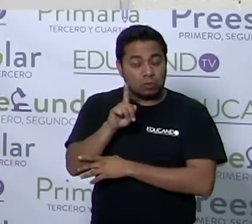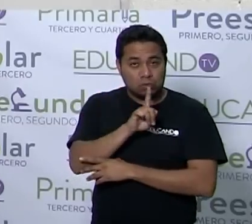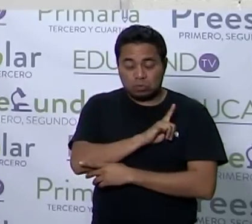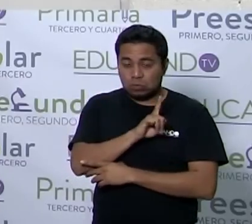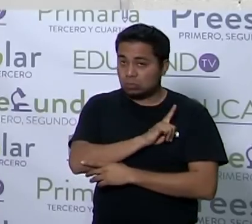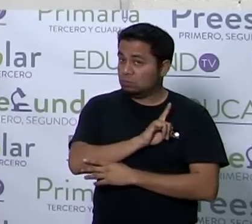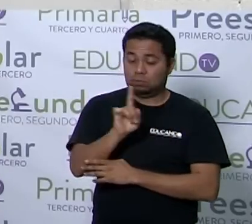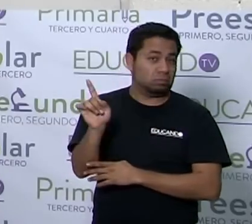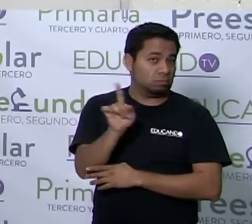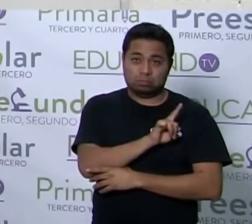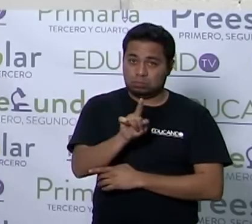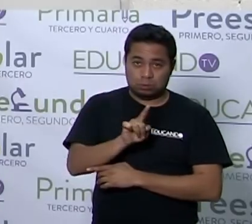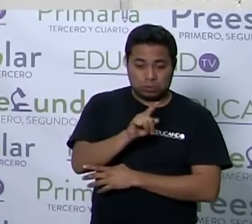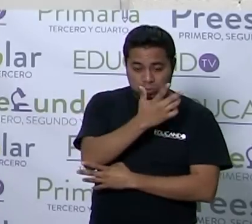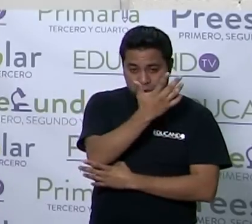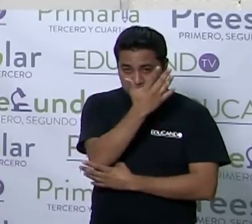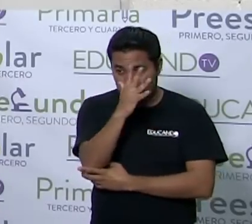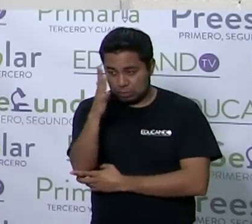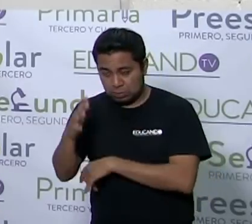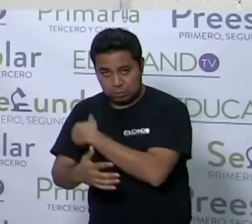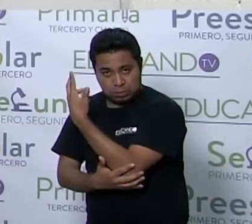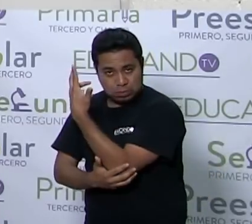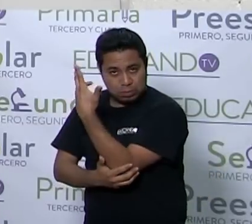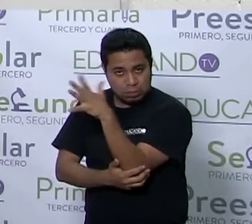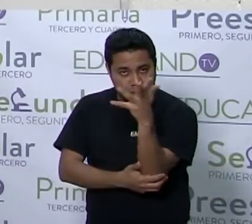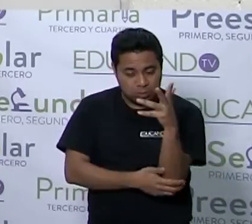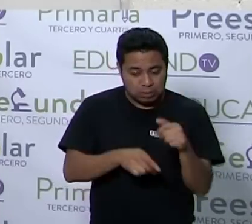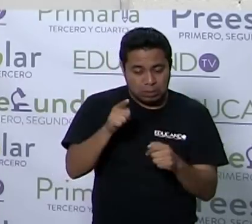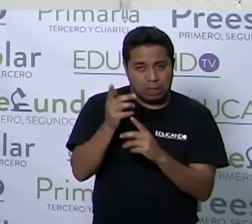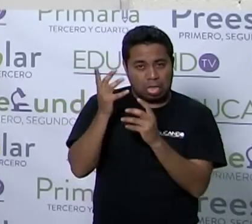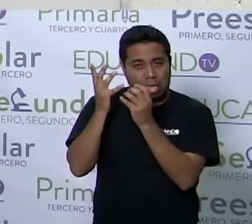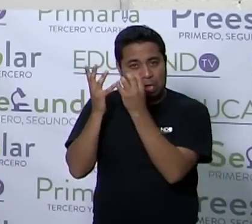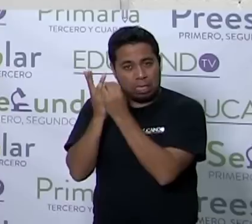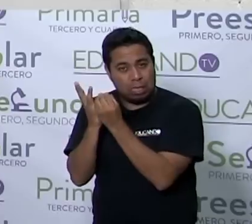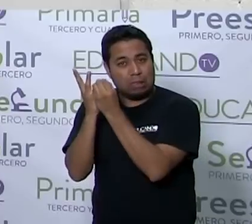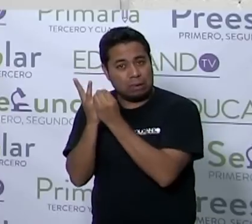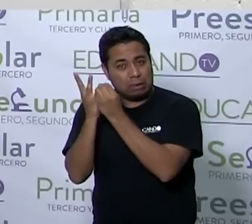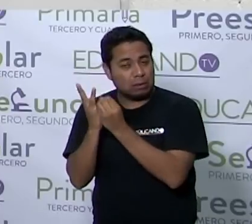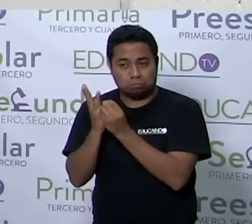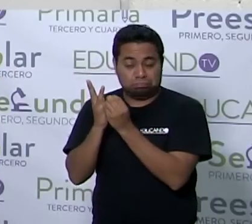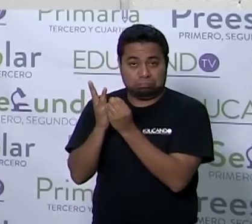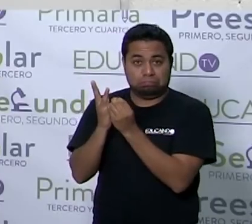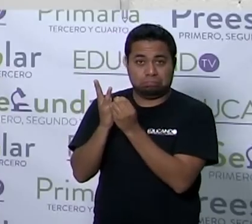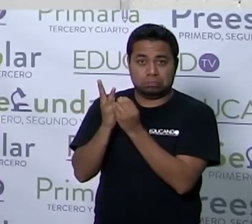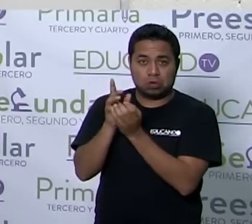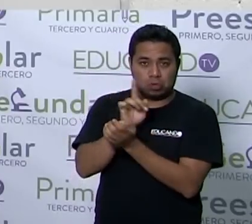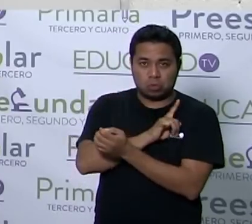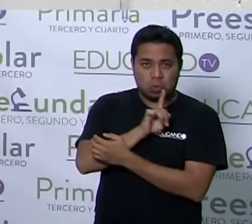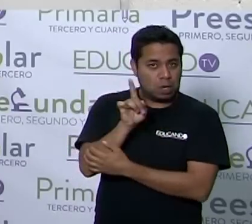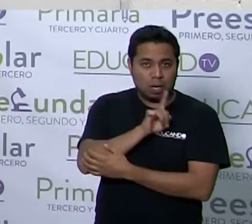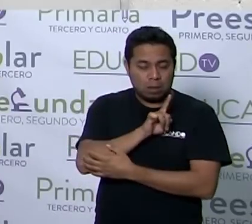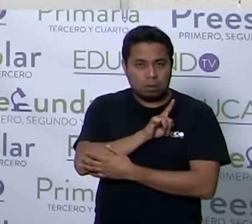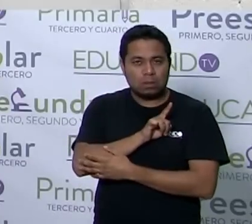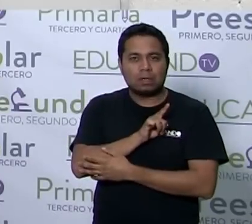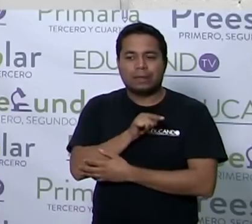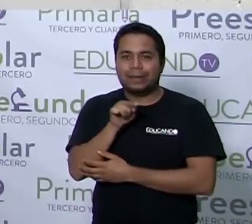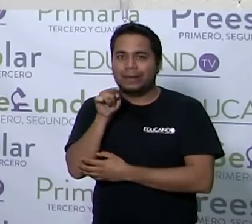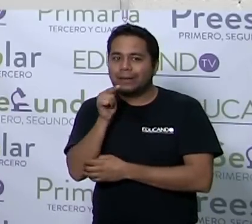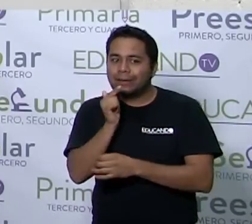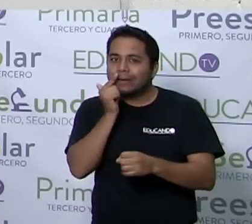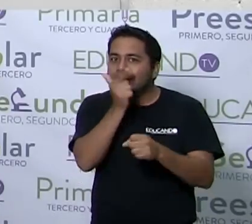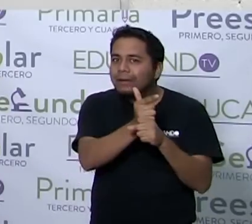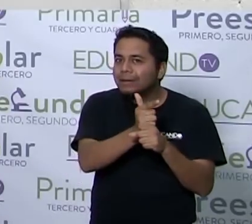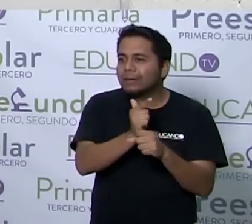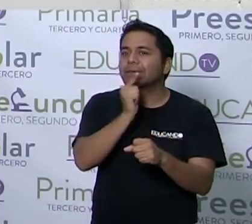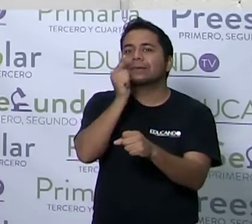sola en ese bosque donde había quedado atrapada. Podía darse cuenta